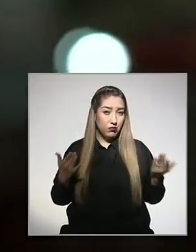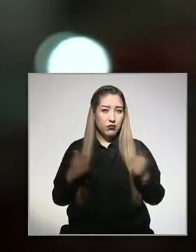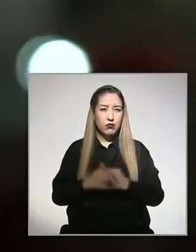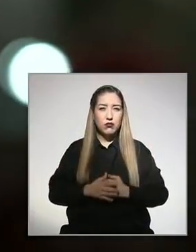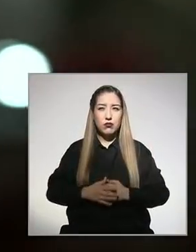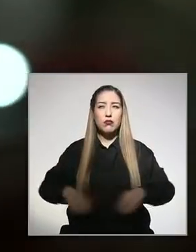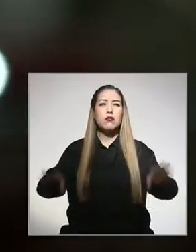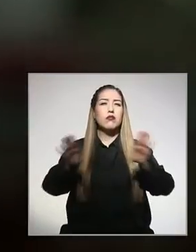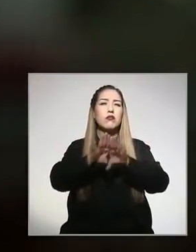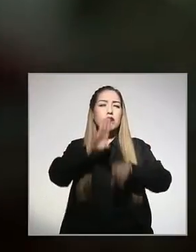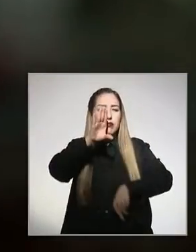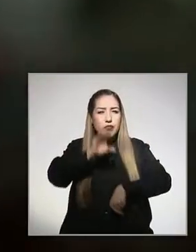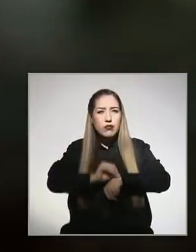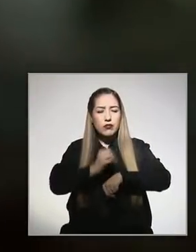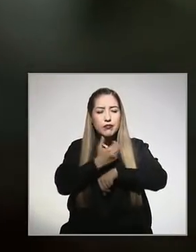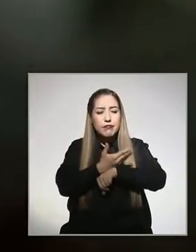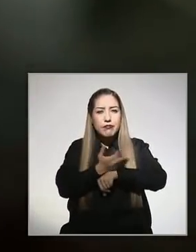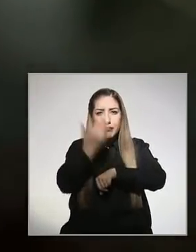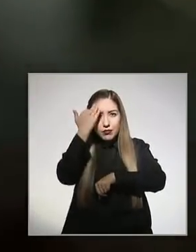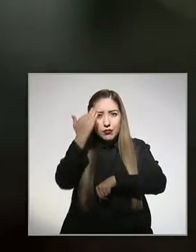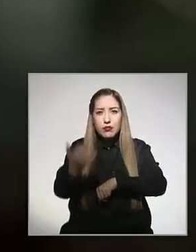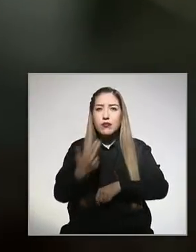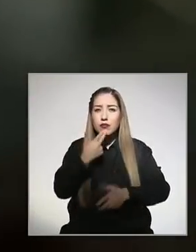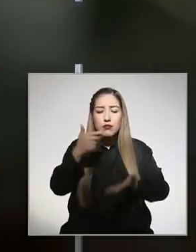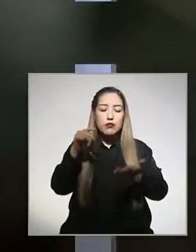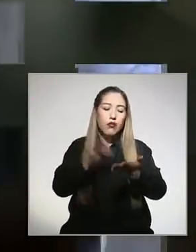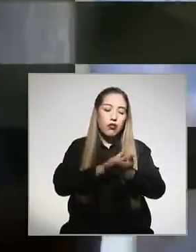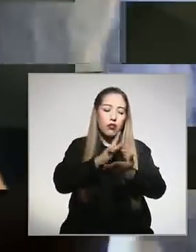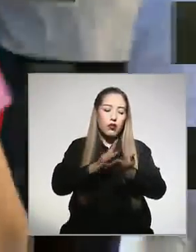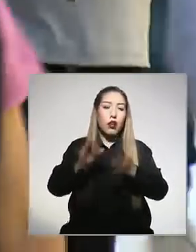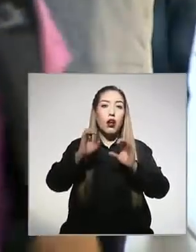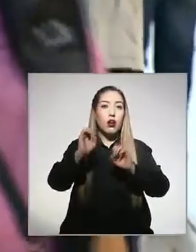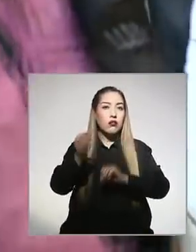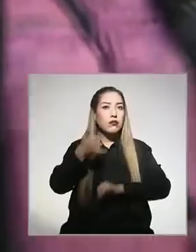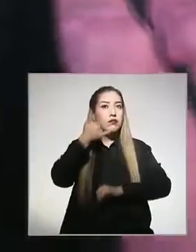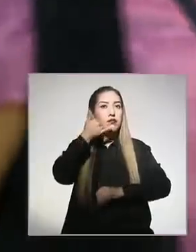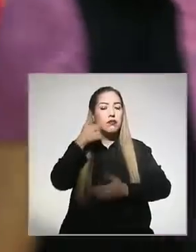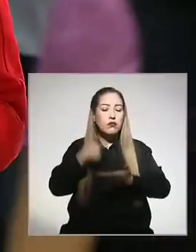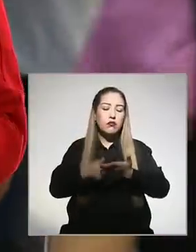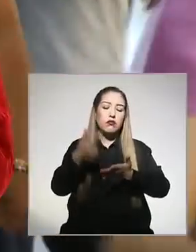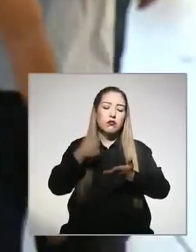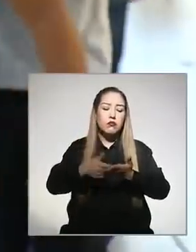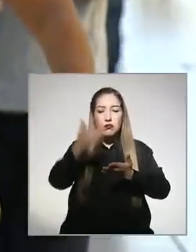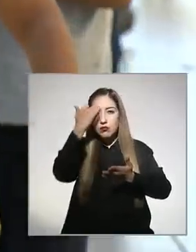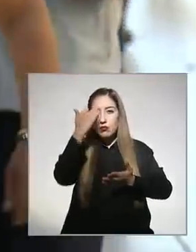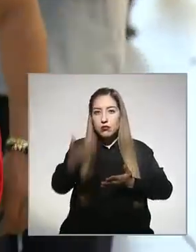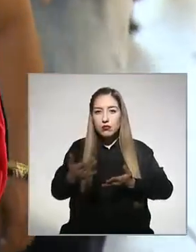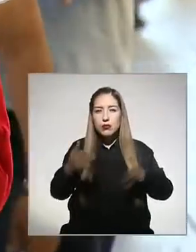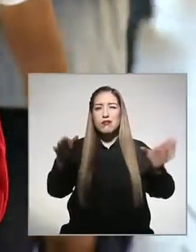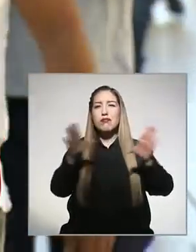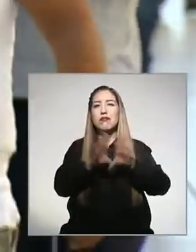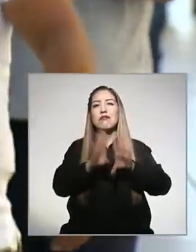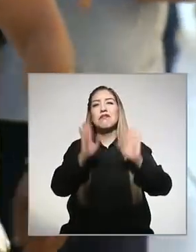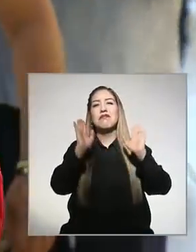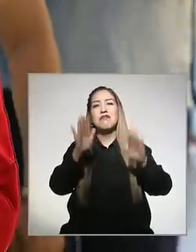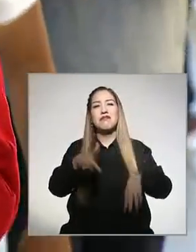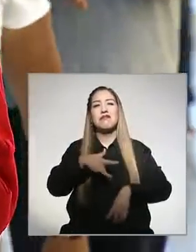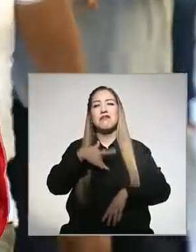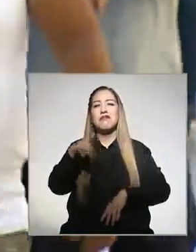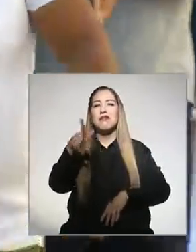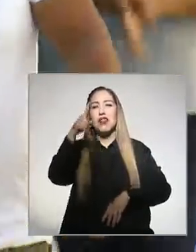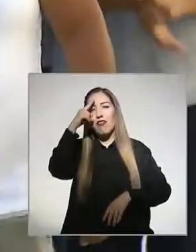tiempo frente a la pantalla o un celular? ¿Qué tanto fomentamos su uso porque nos acomodan para